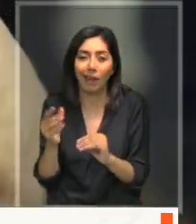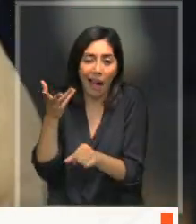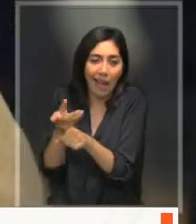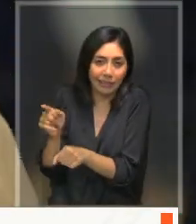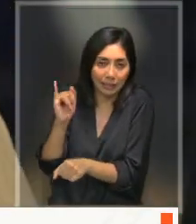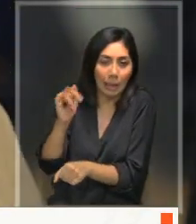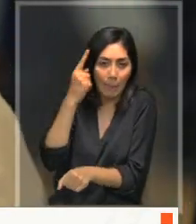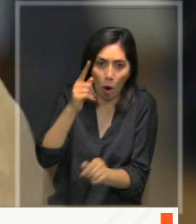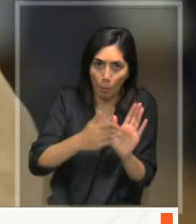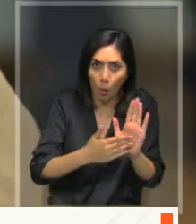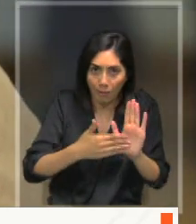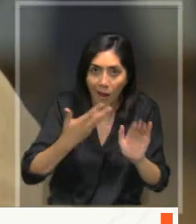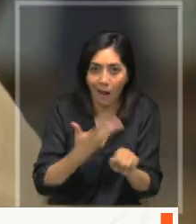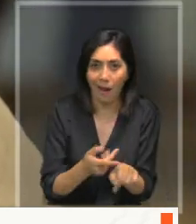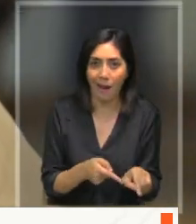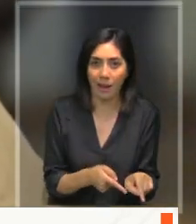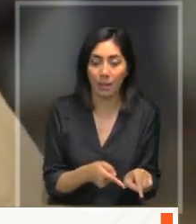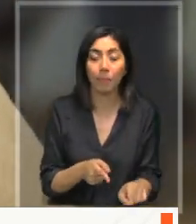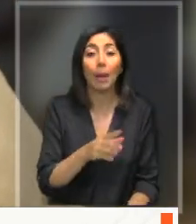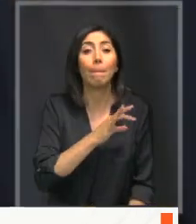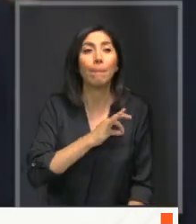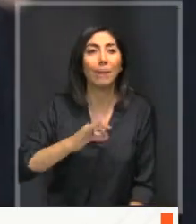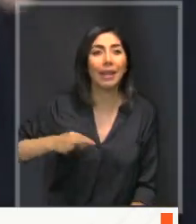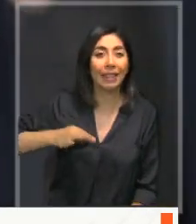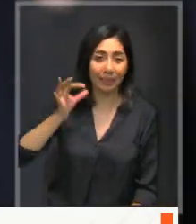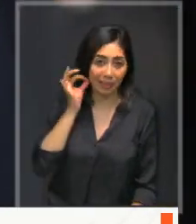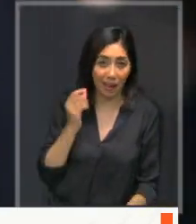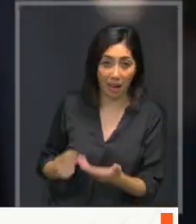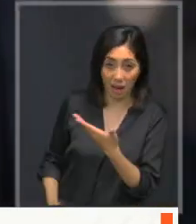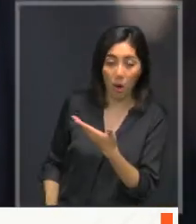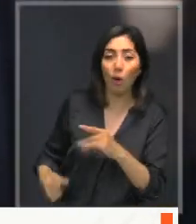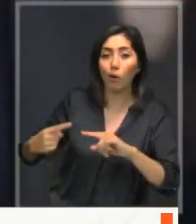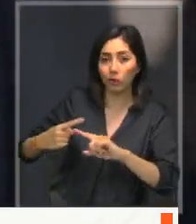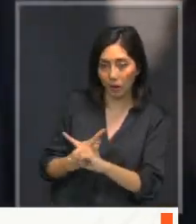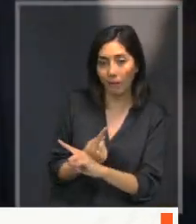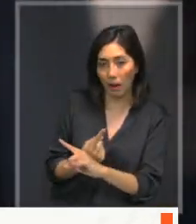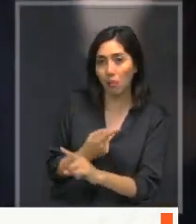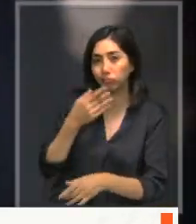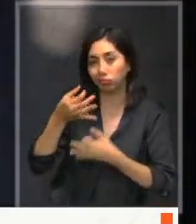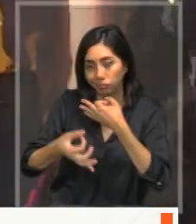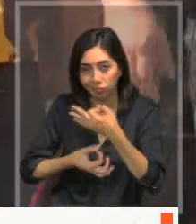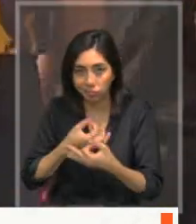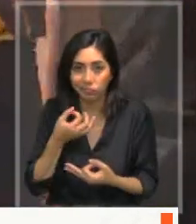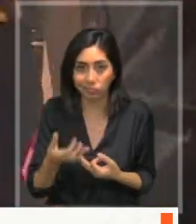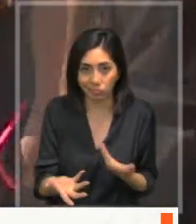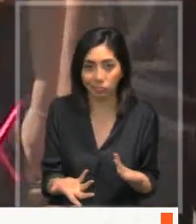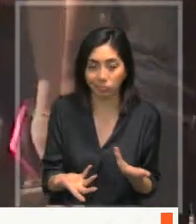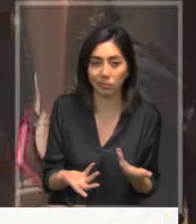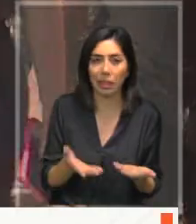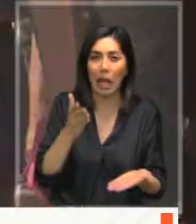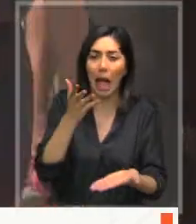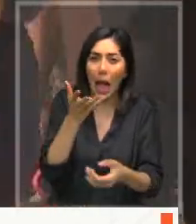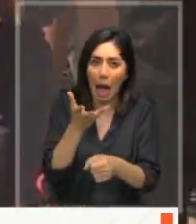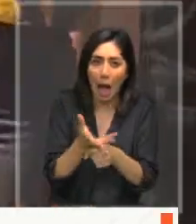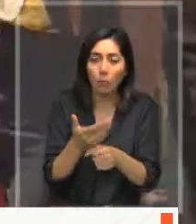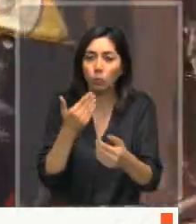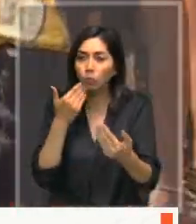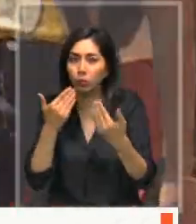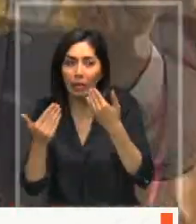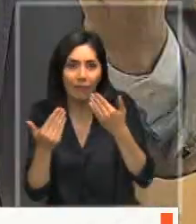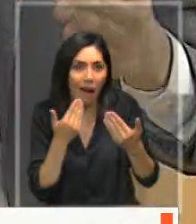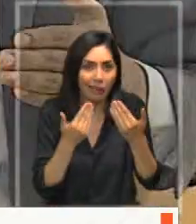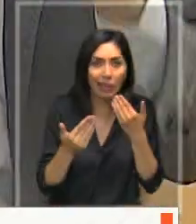Este lunes la ministra Toa tuvo que salir nuevamente al paso de declaraciones de ministros sectoriales que abrieron un flanco con el sector